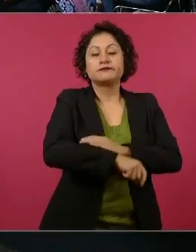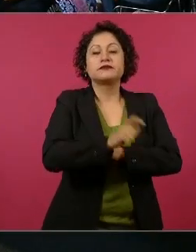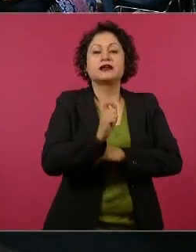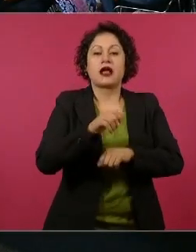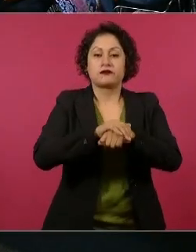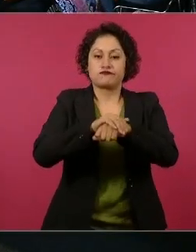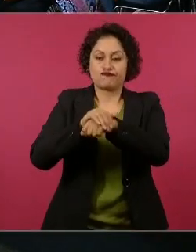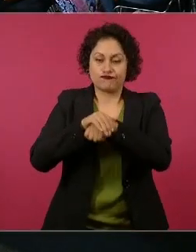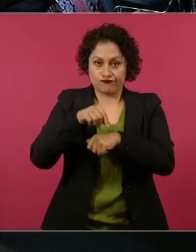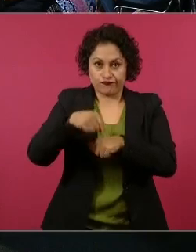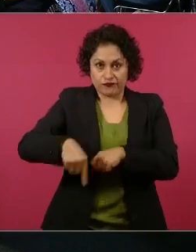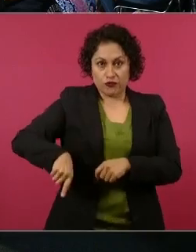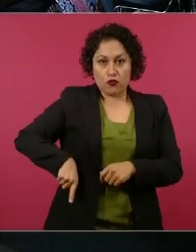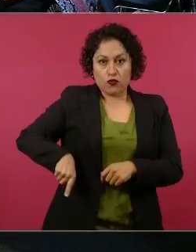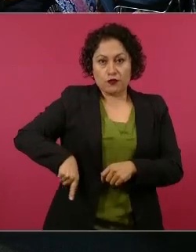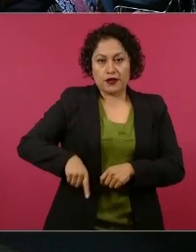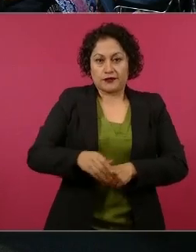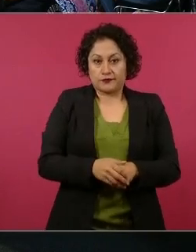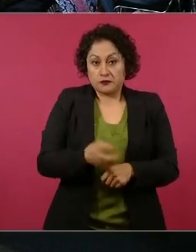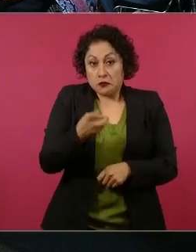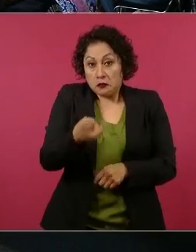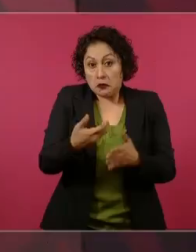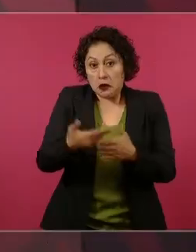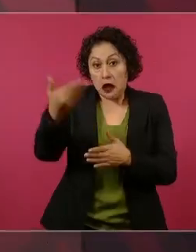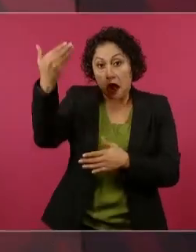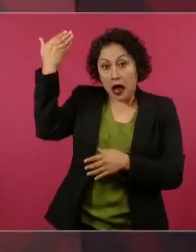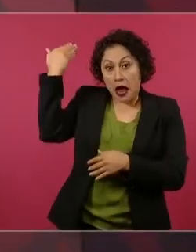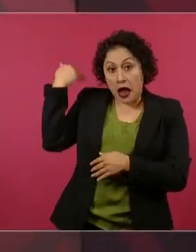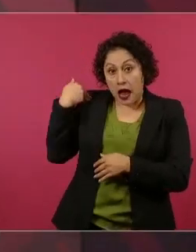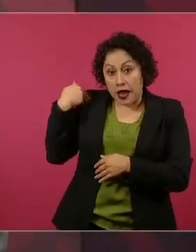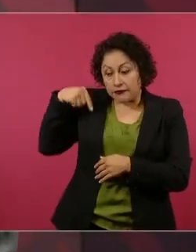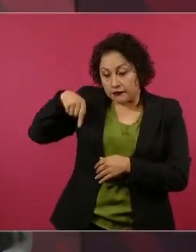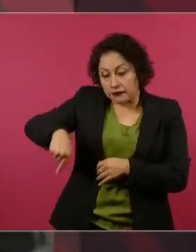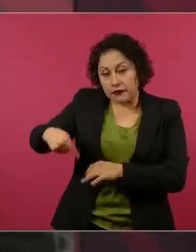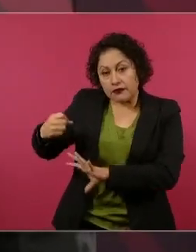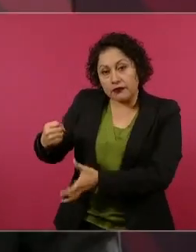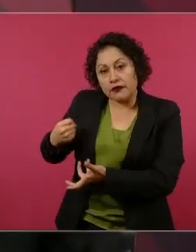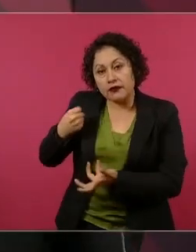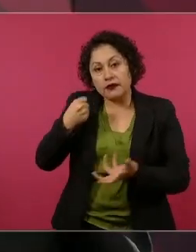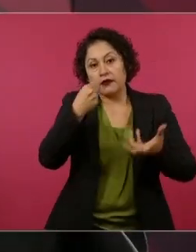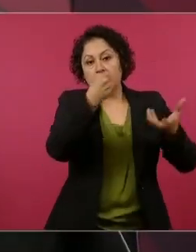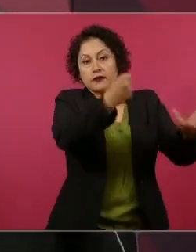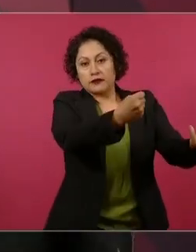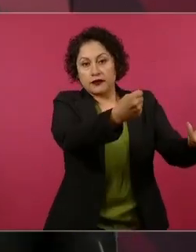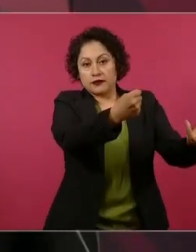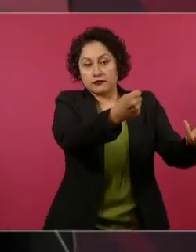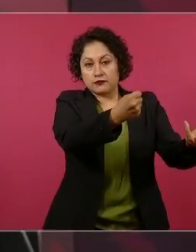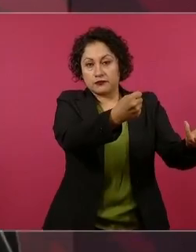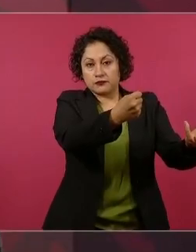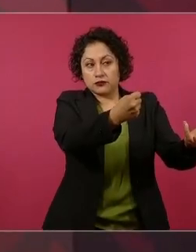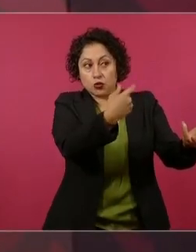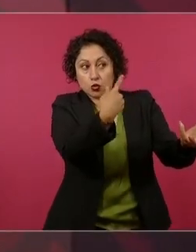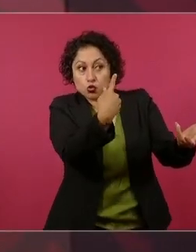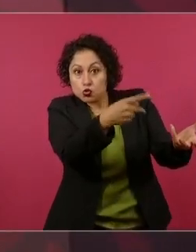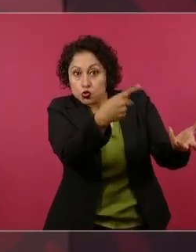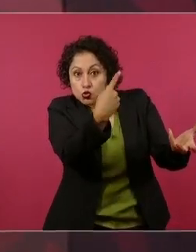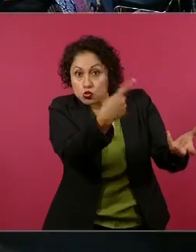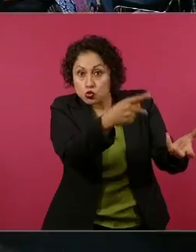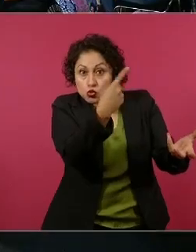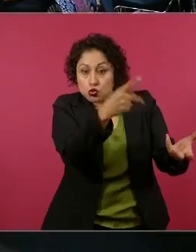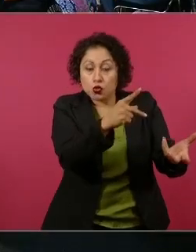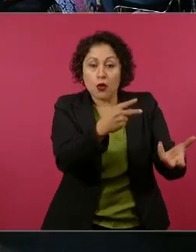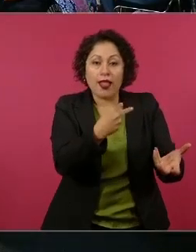Y todavía pues estamos pagando todos los mexicanos esas deudas, porque se convirtieron las deudas privadas